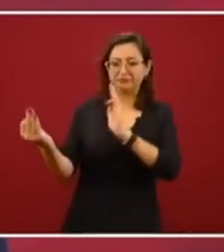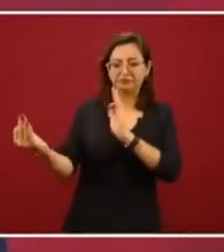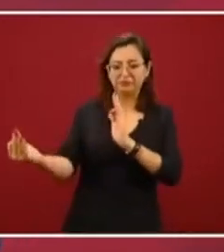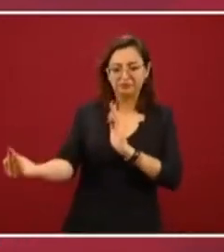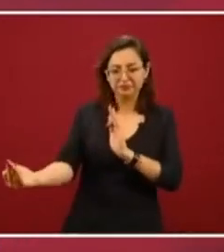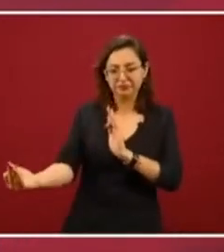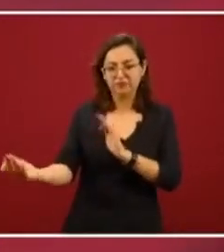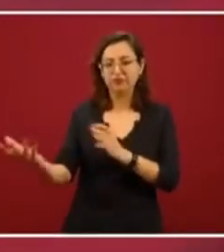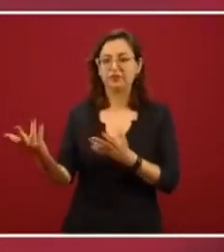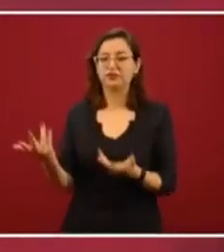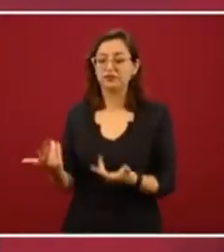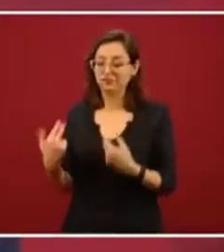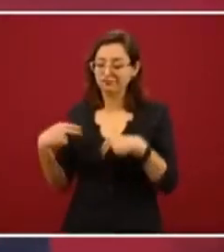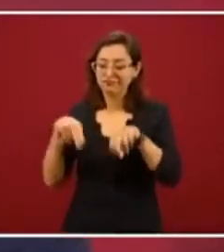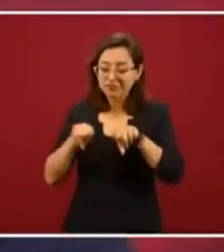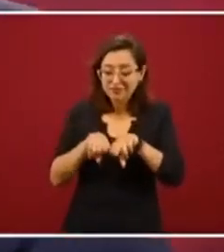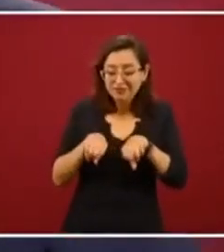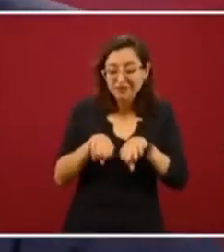que los nietos